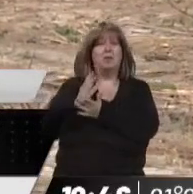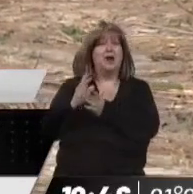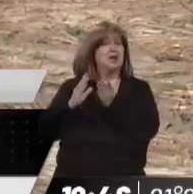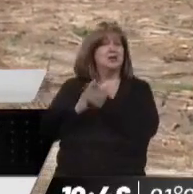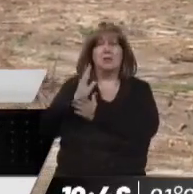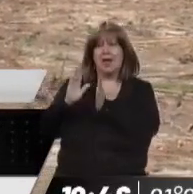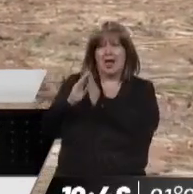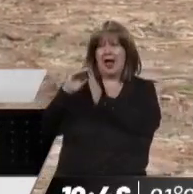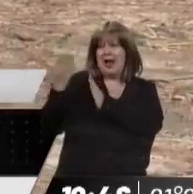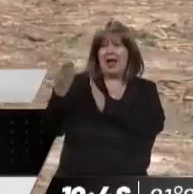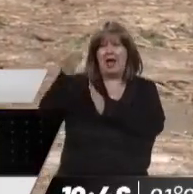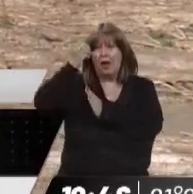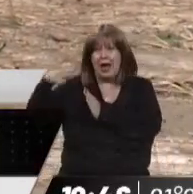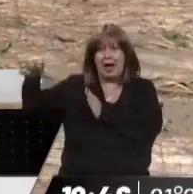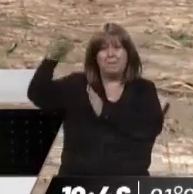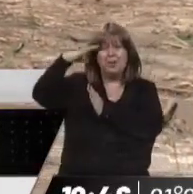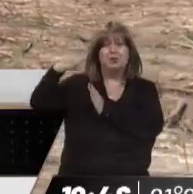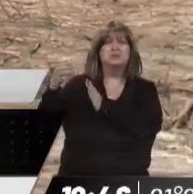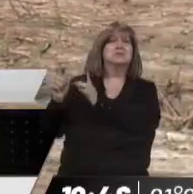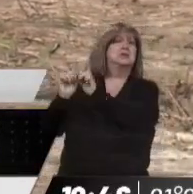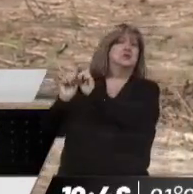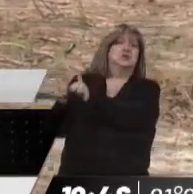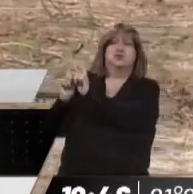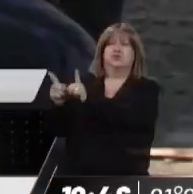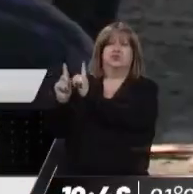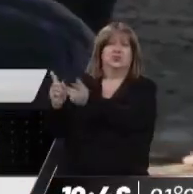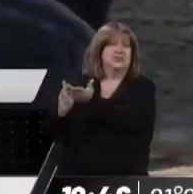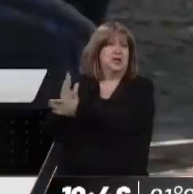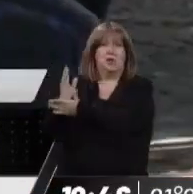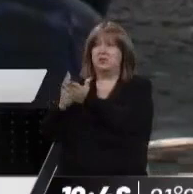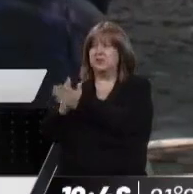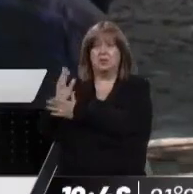los años, que ustedes saben bien, bueno, saben los bomberos, todos los años